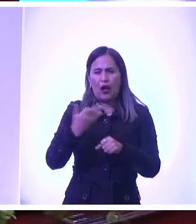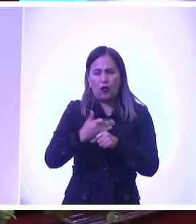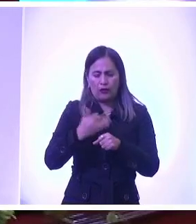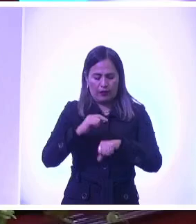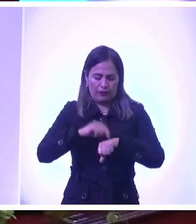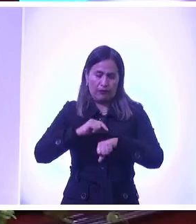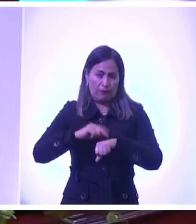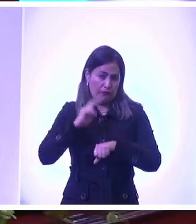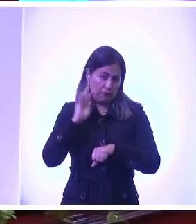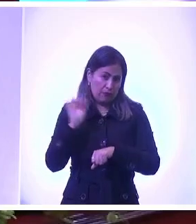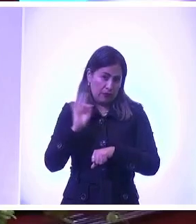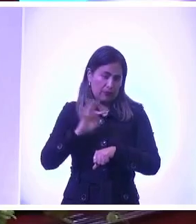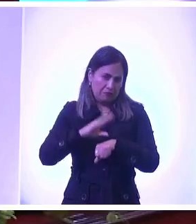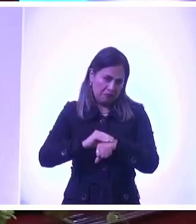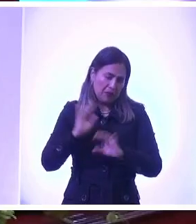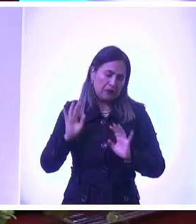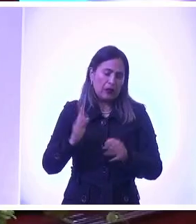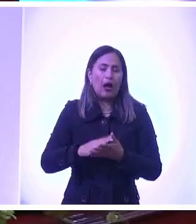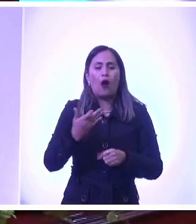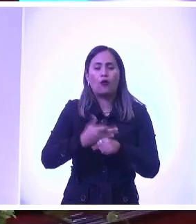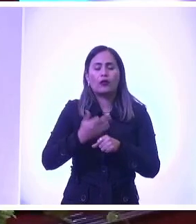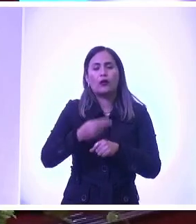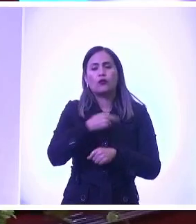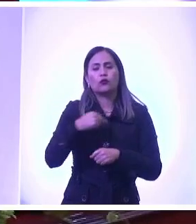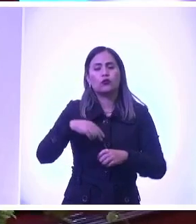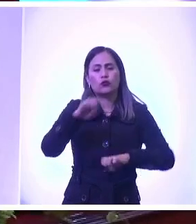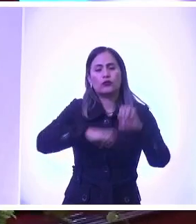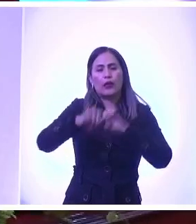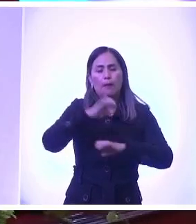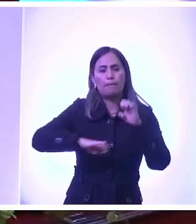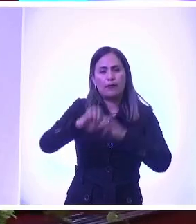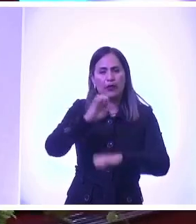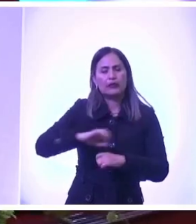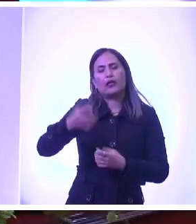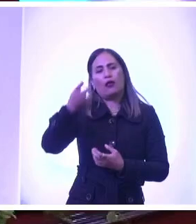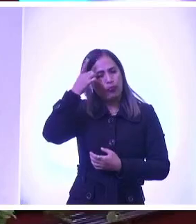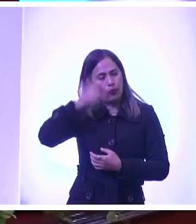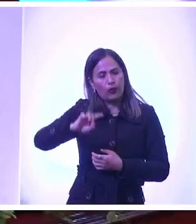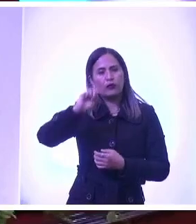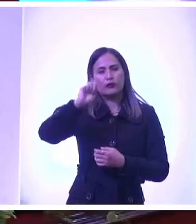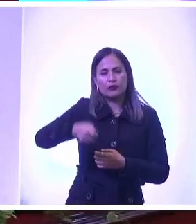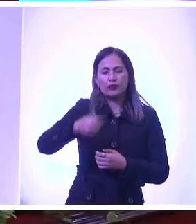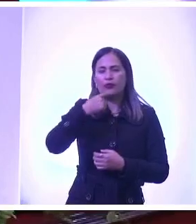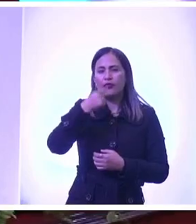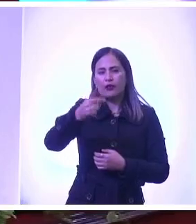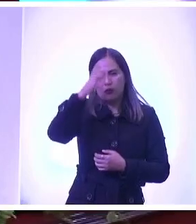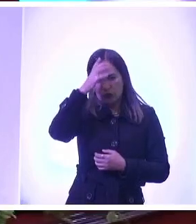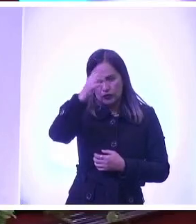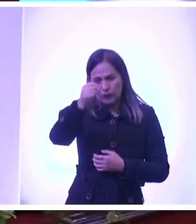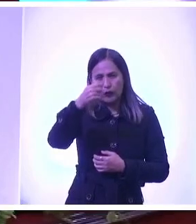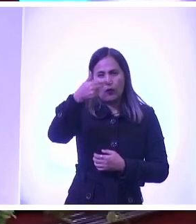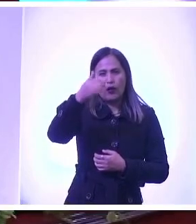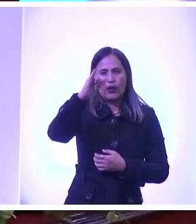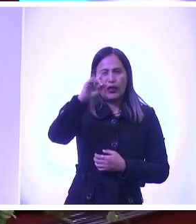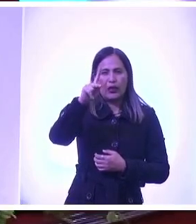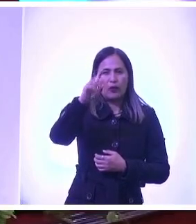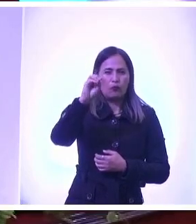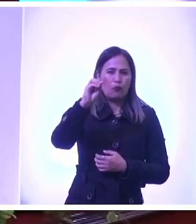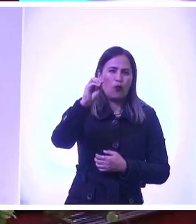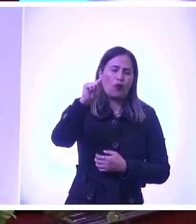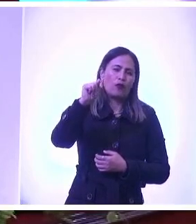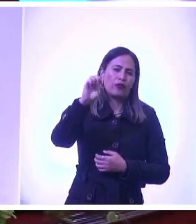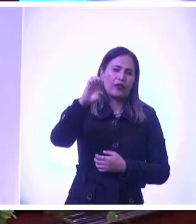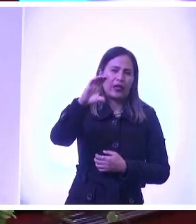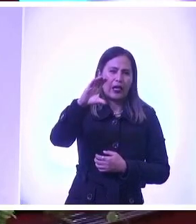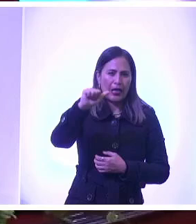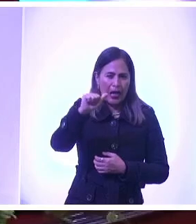de algo que para nosotros los empresarios es muy importante que se llama la hipoteca social hablábamos hace un momento de que pues